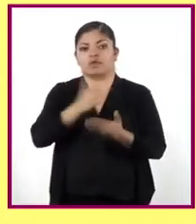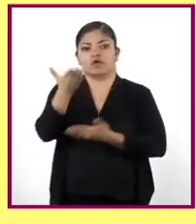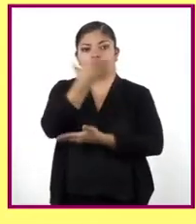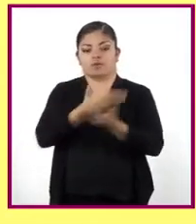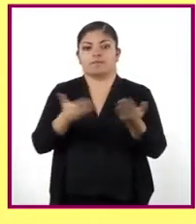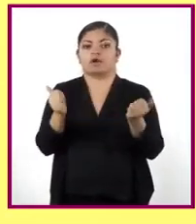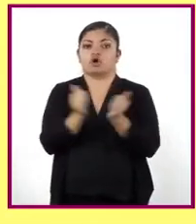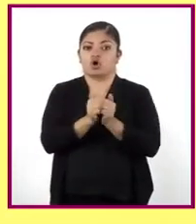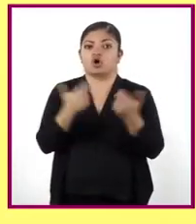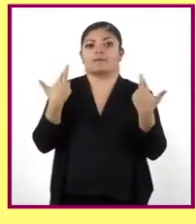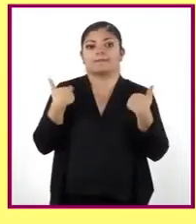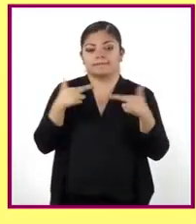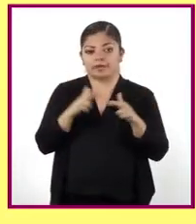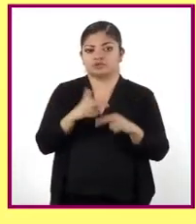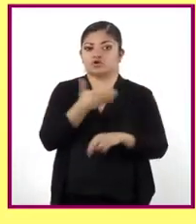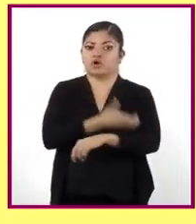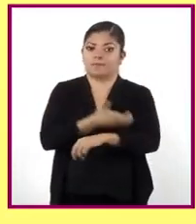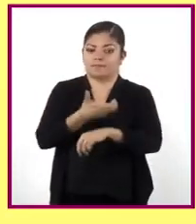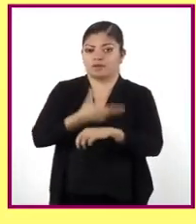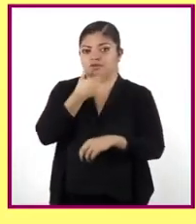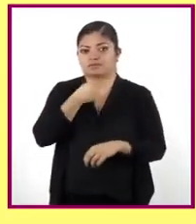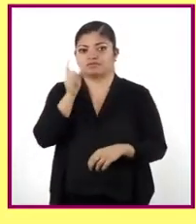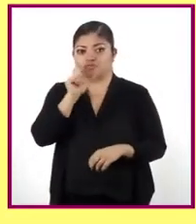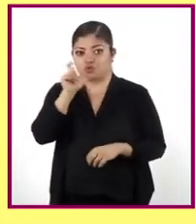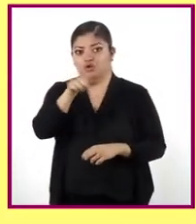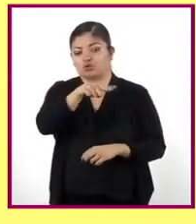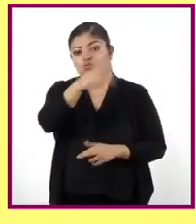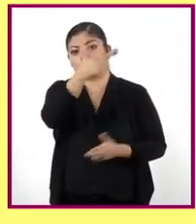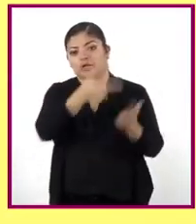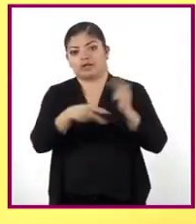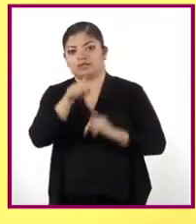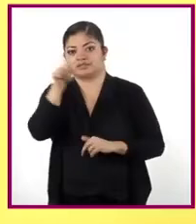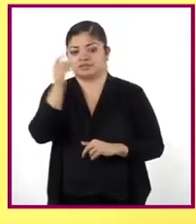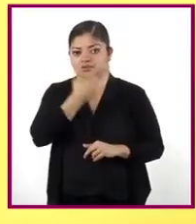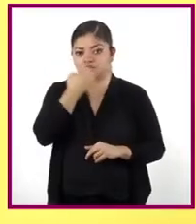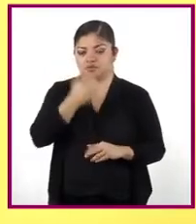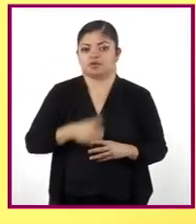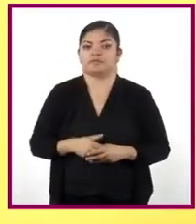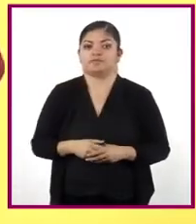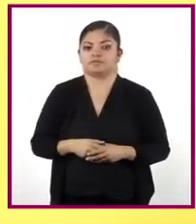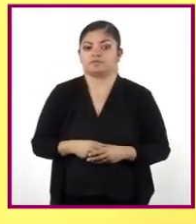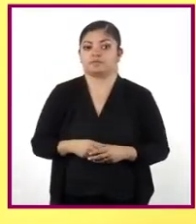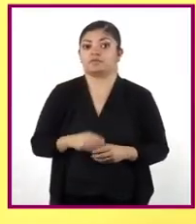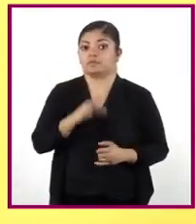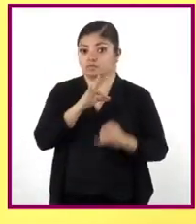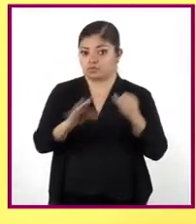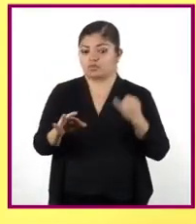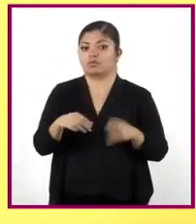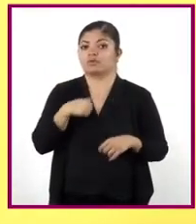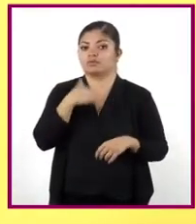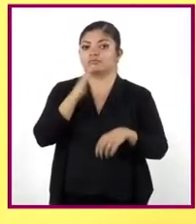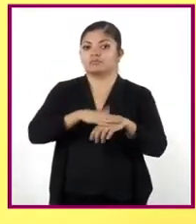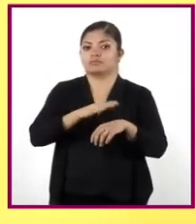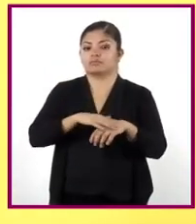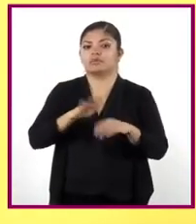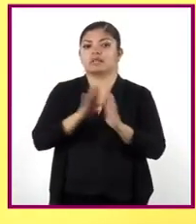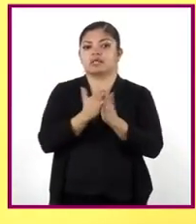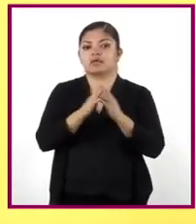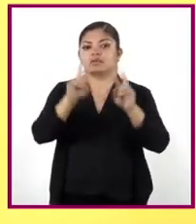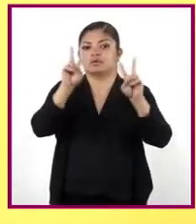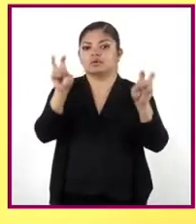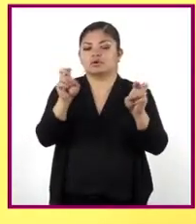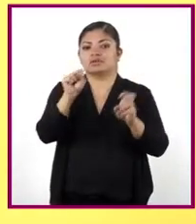su docente y sus compañeras y compañeros cuando regresen a su escuela. Finalmente, les recomendamos leer el libro del